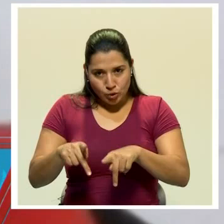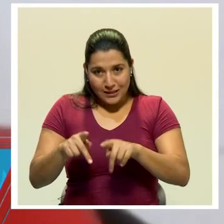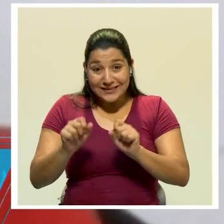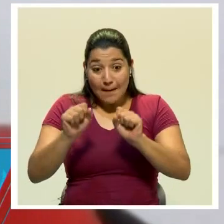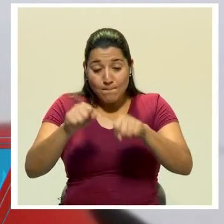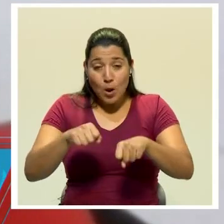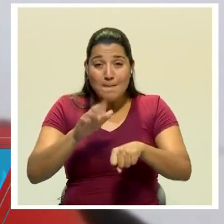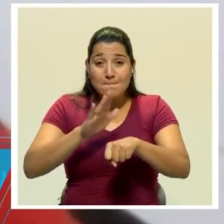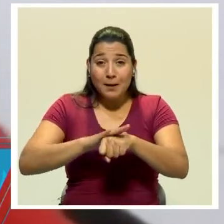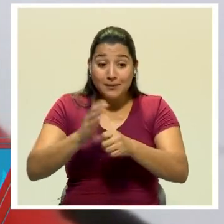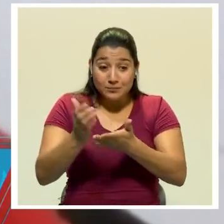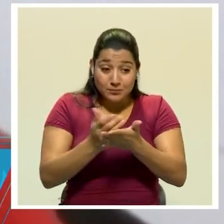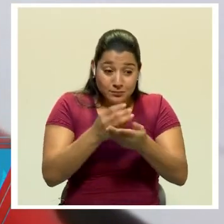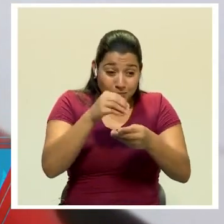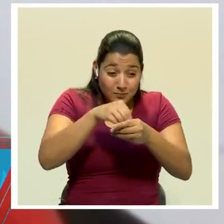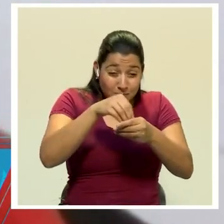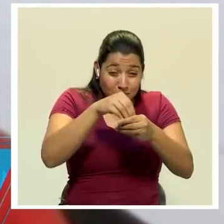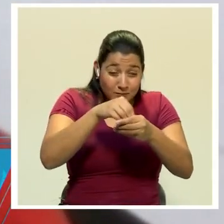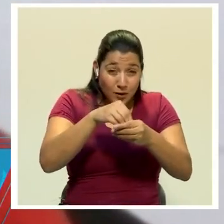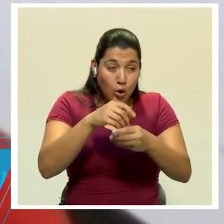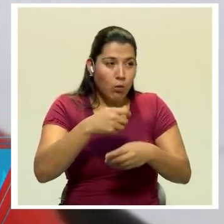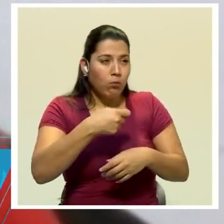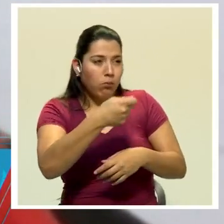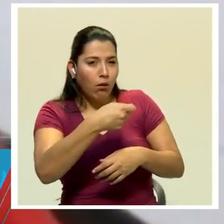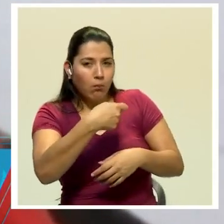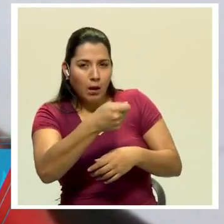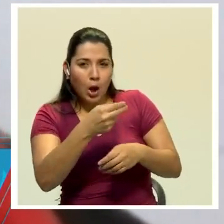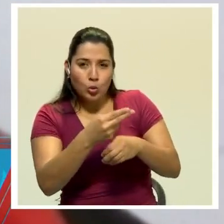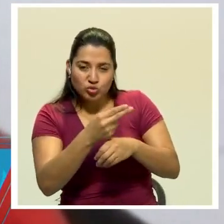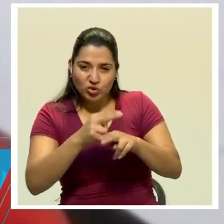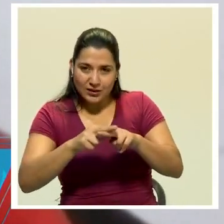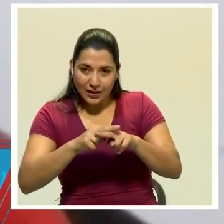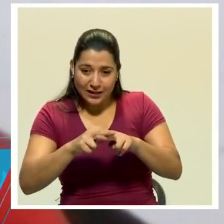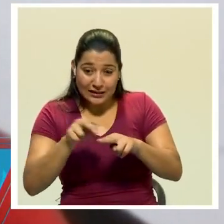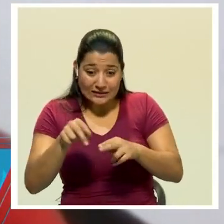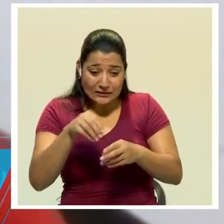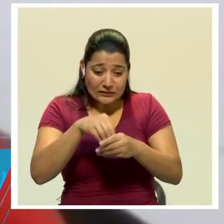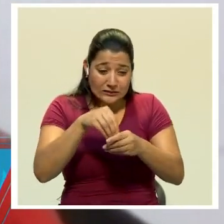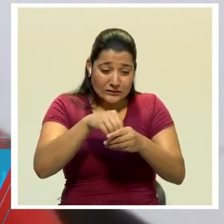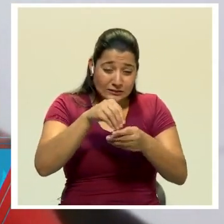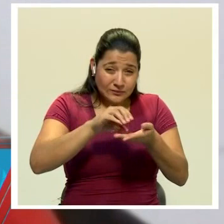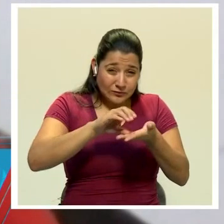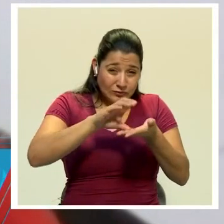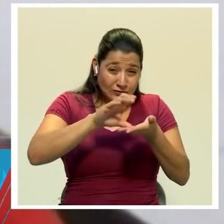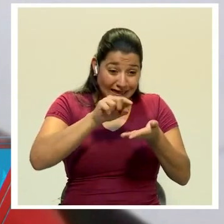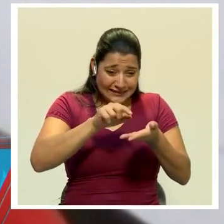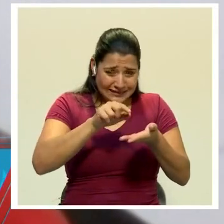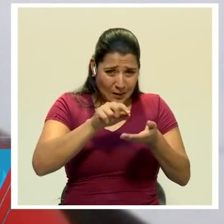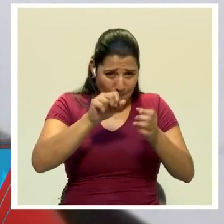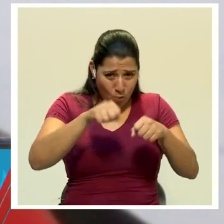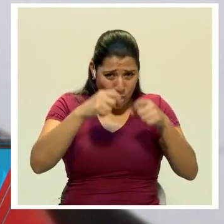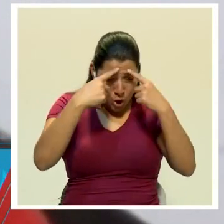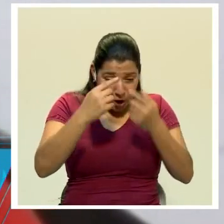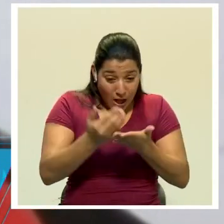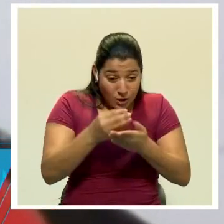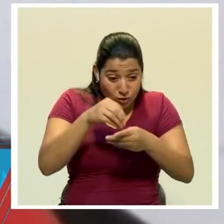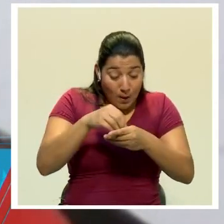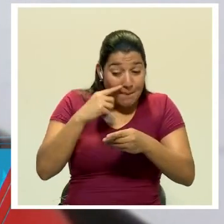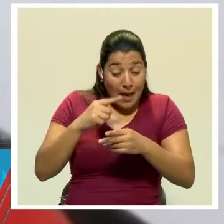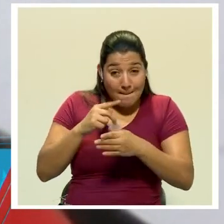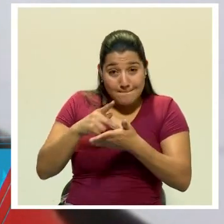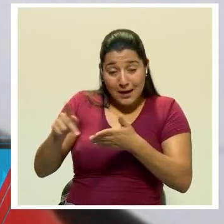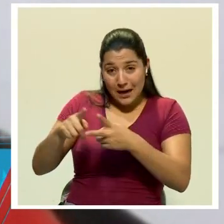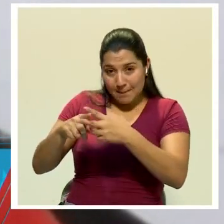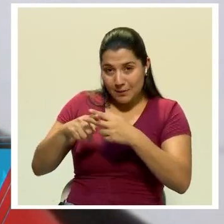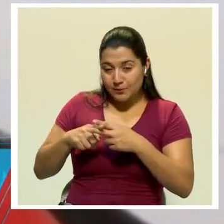La pregunta es muy importante. Una de las primeras cosas que hay que decir es que efectivamente ningún sistema, excepto